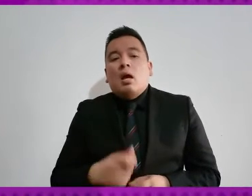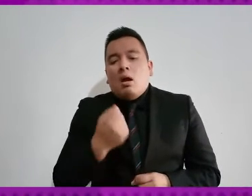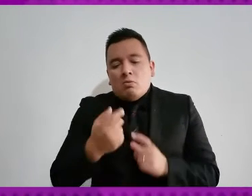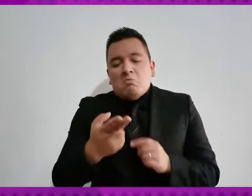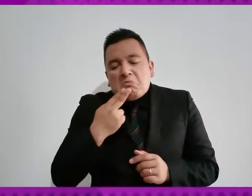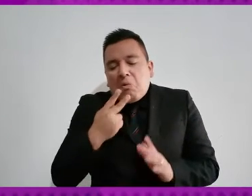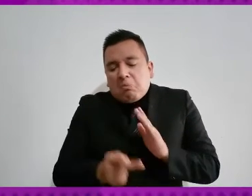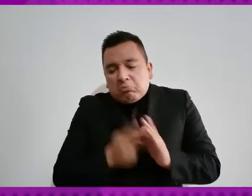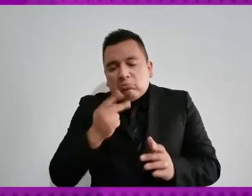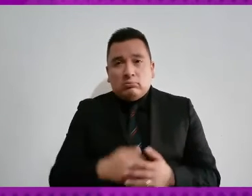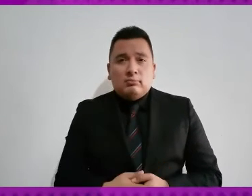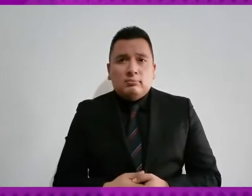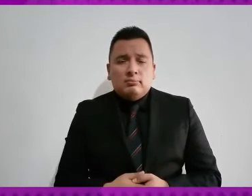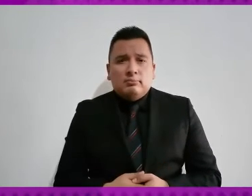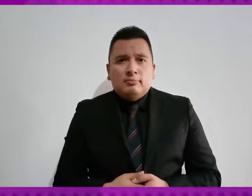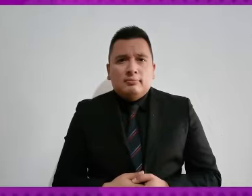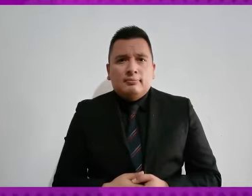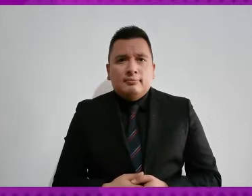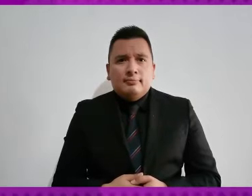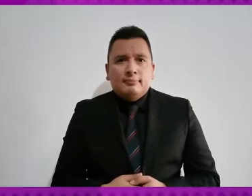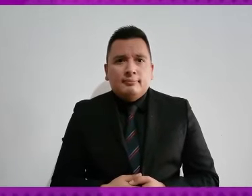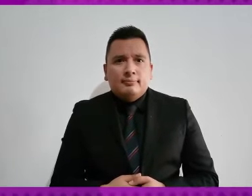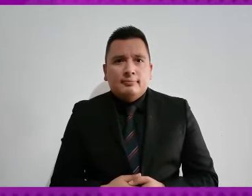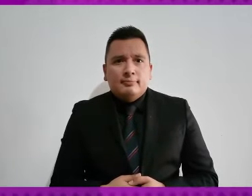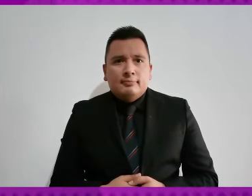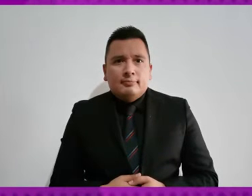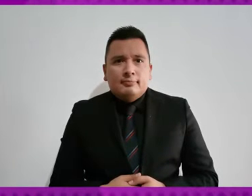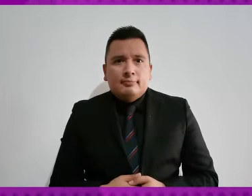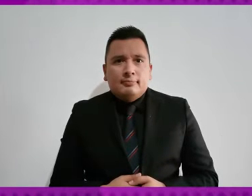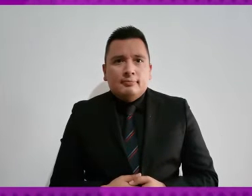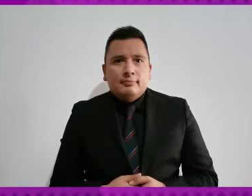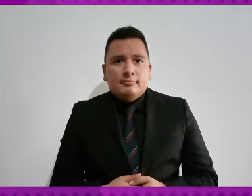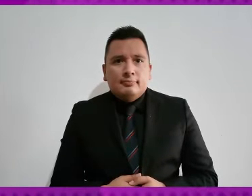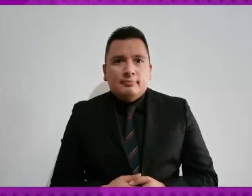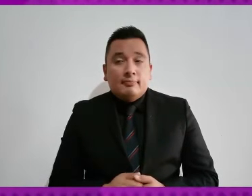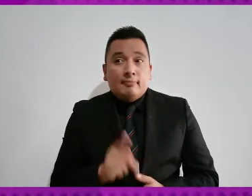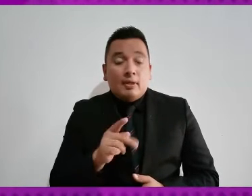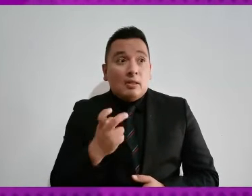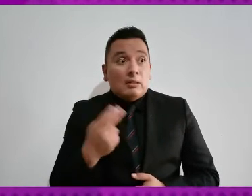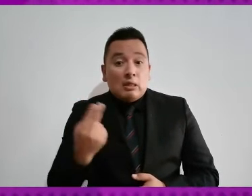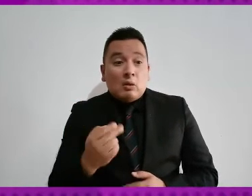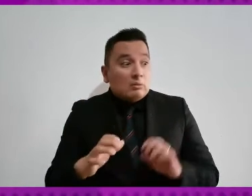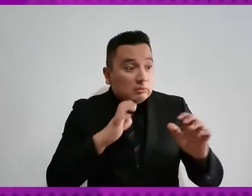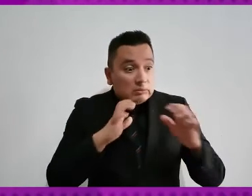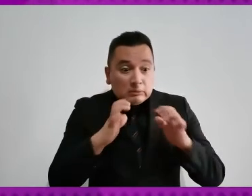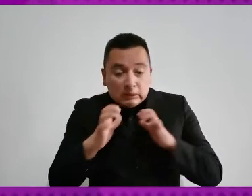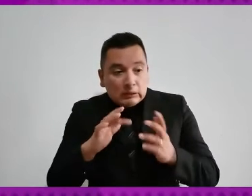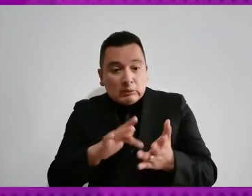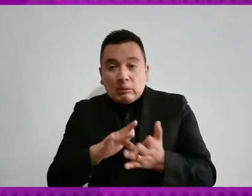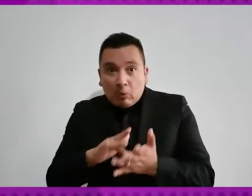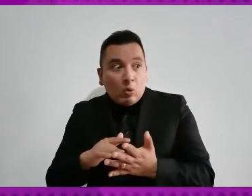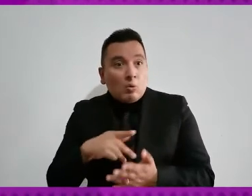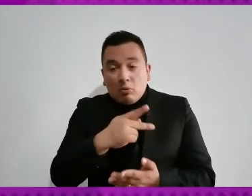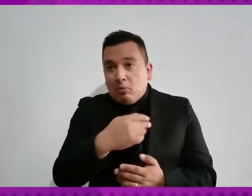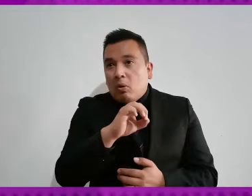reutilizaron. Y en este sentido, no pudo haberse dado sin la comunicación, cooperación y coordinación con